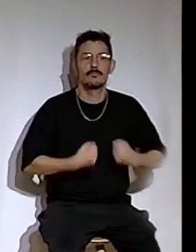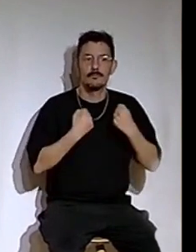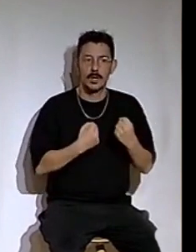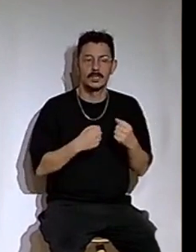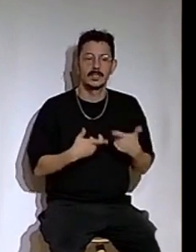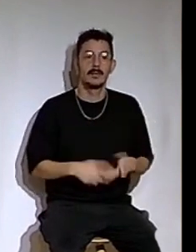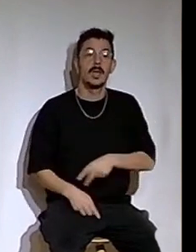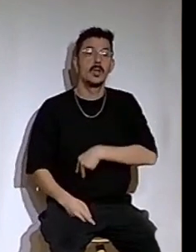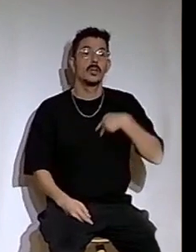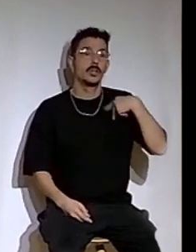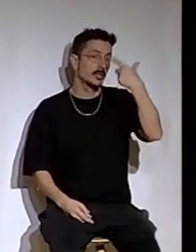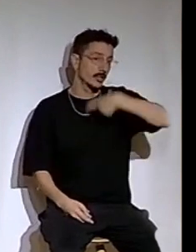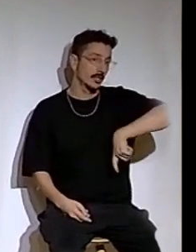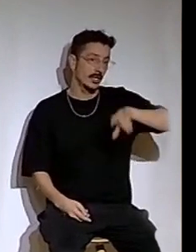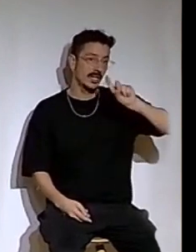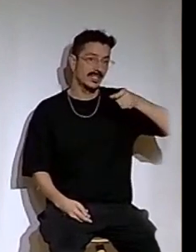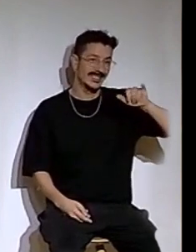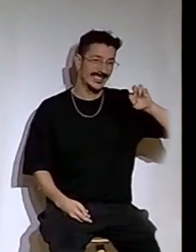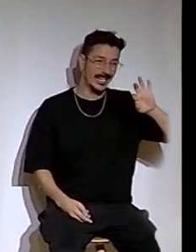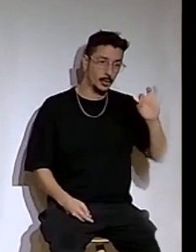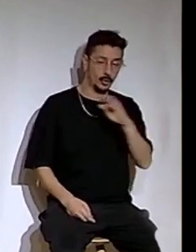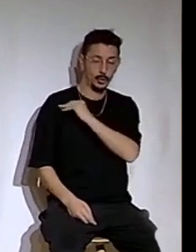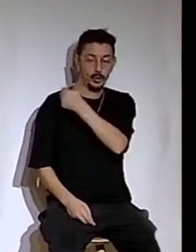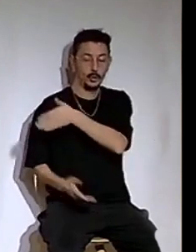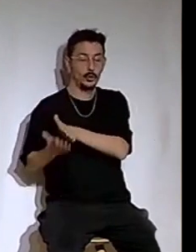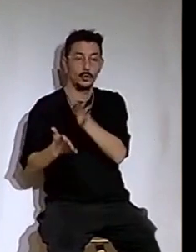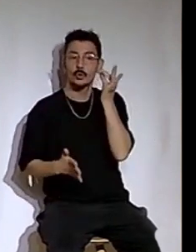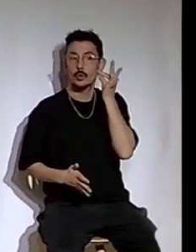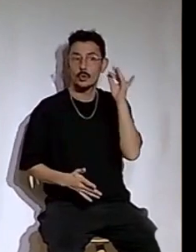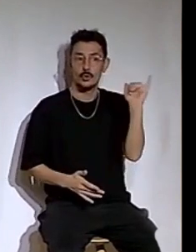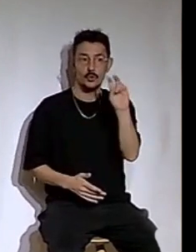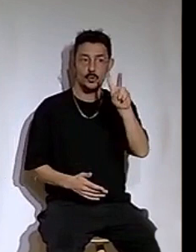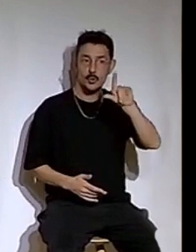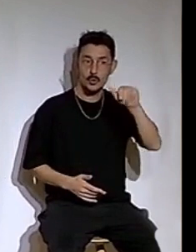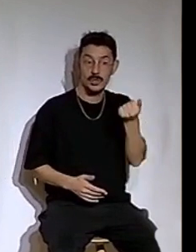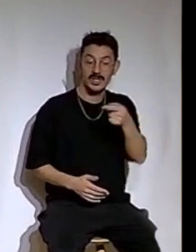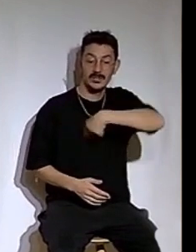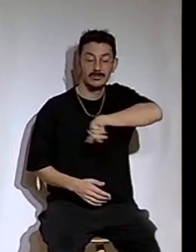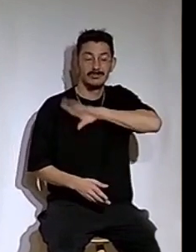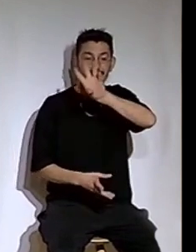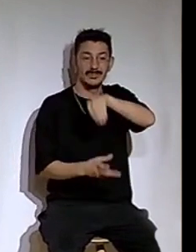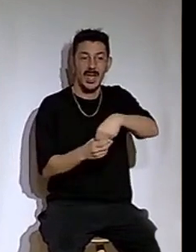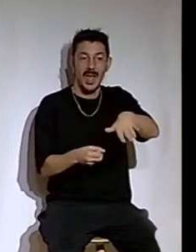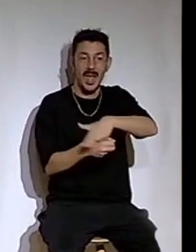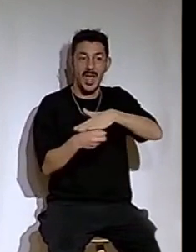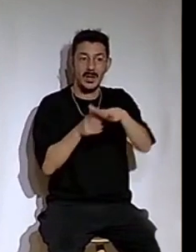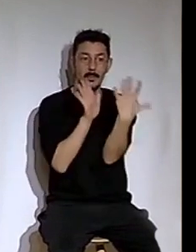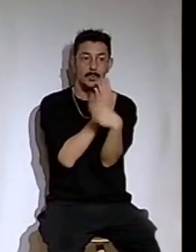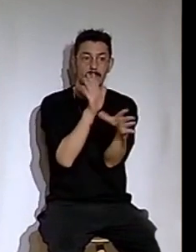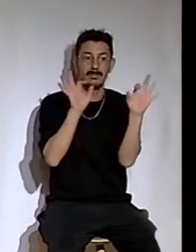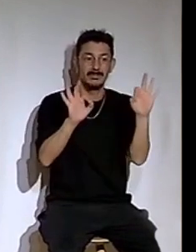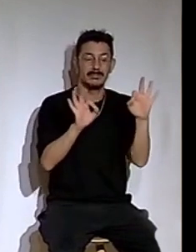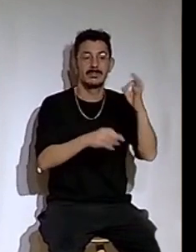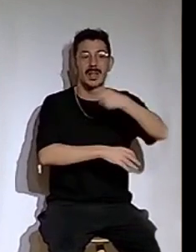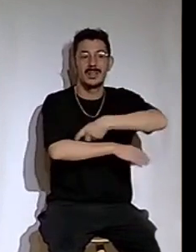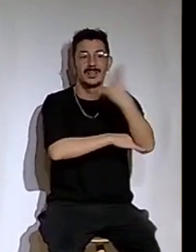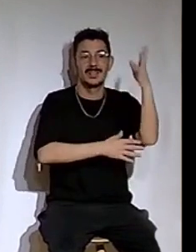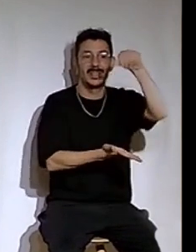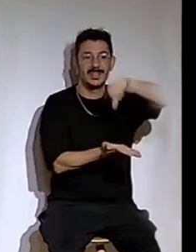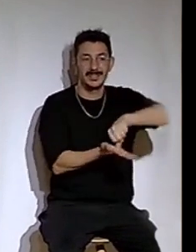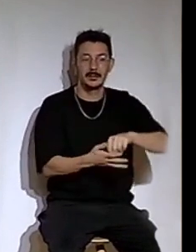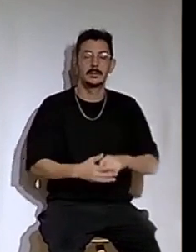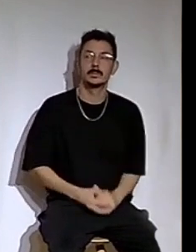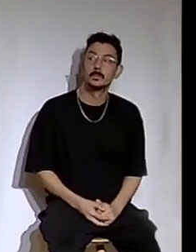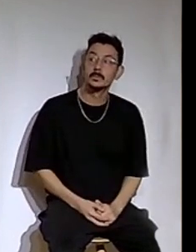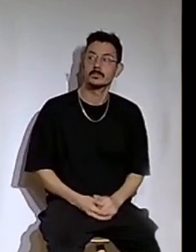cheito y Julia la nueva compañía y formen parte del área de programación del Central de etbi y en aquecas en